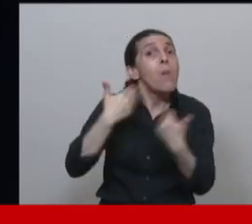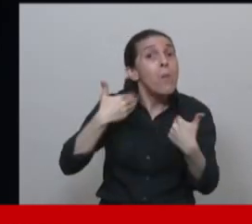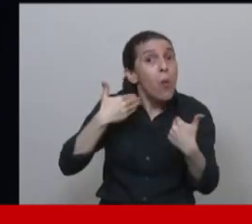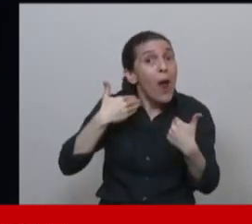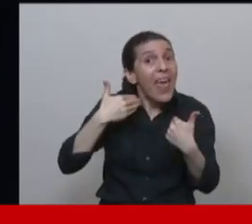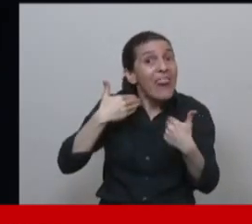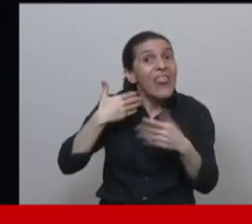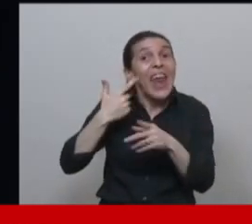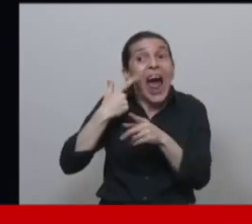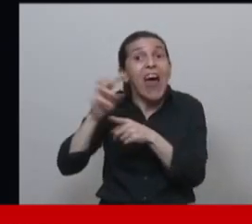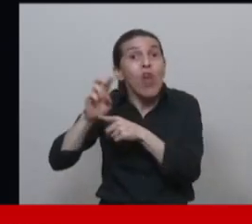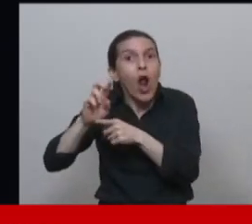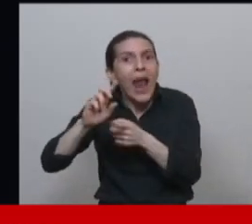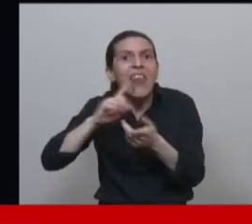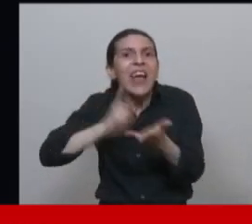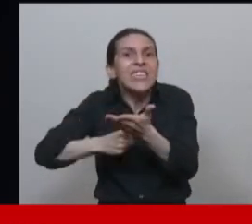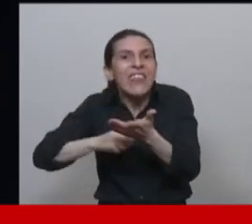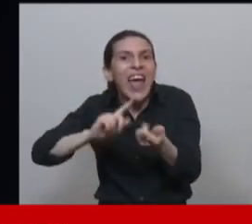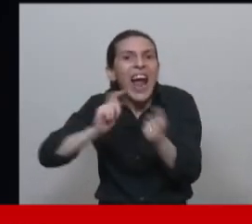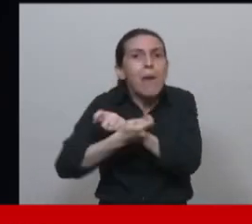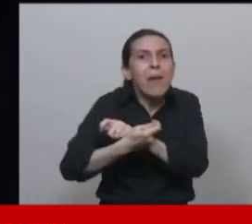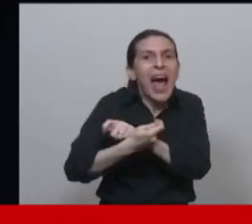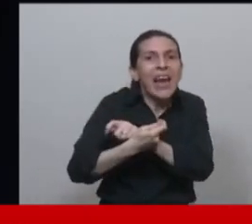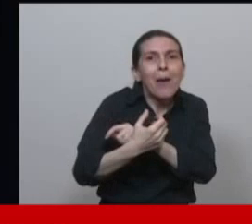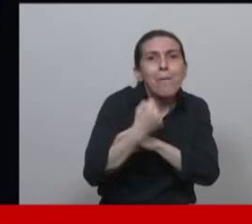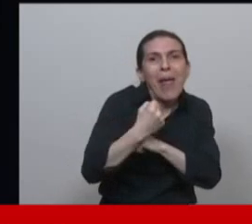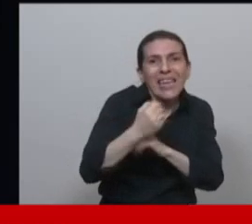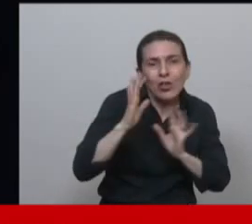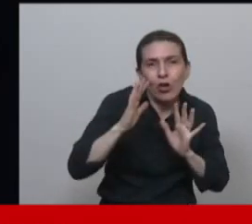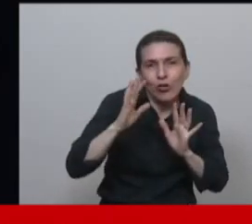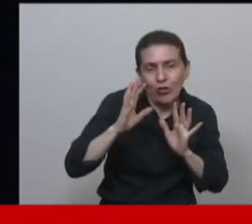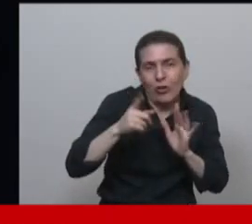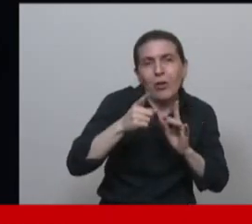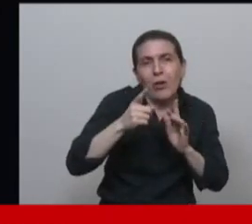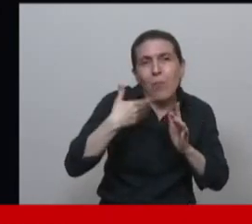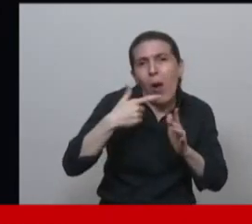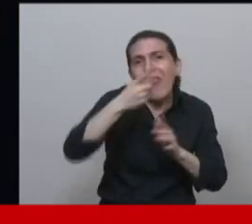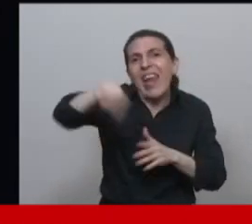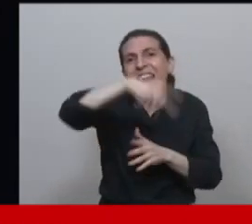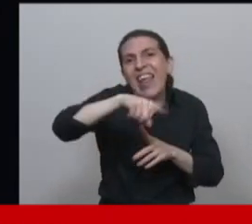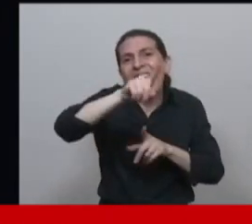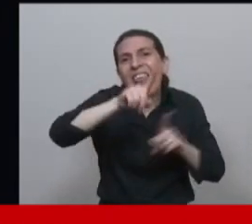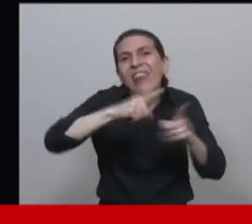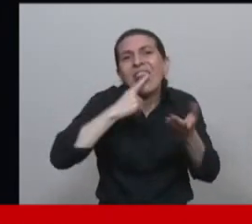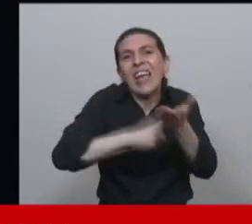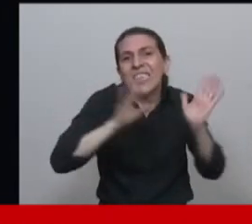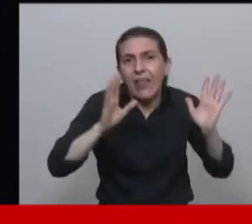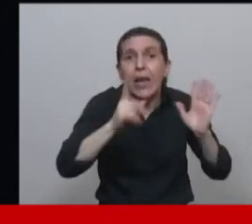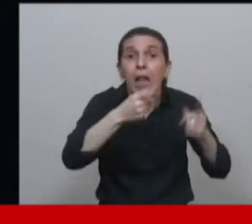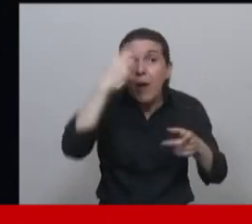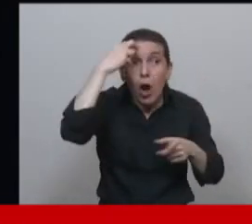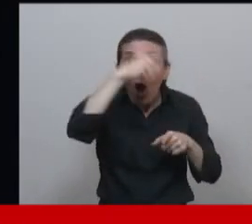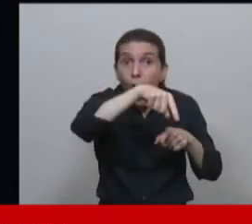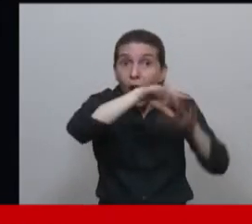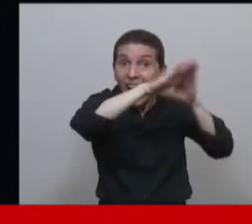especificar sus tenencias, que opten por deuda denominada en pesos, y al mismo tiempo también el Congreso nos está dando